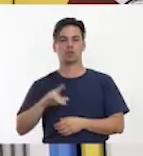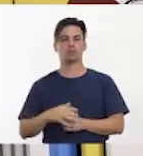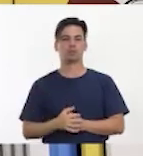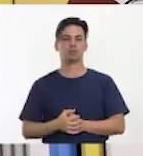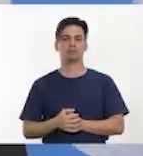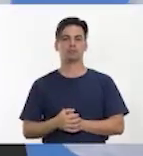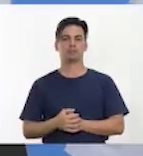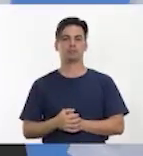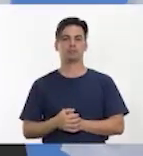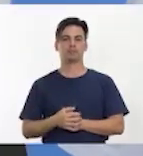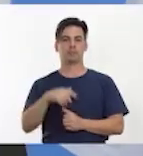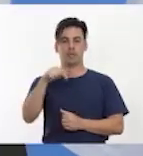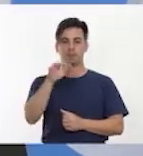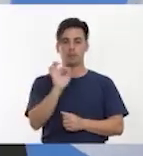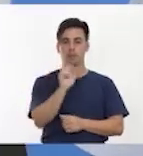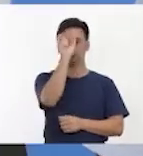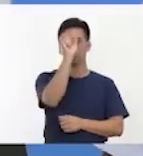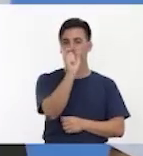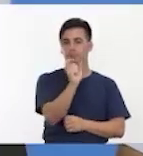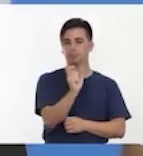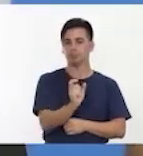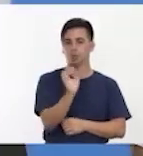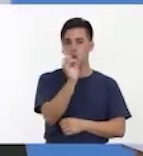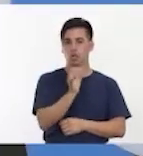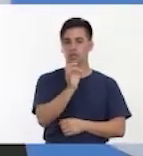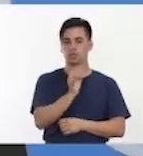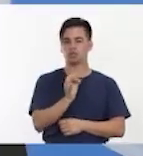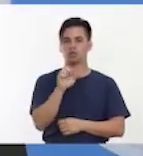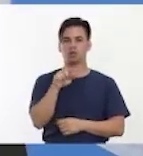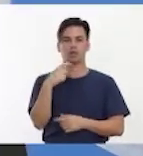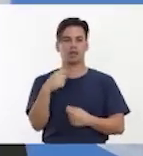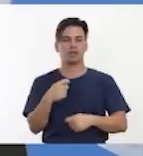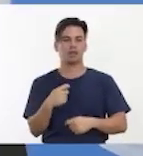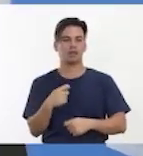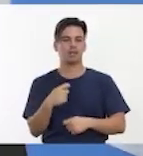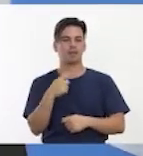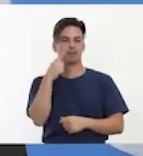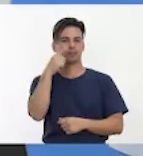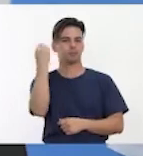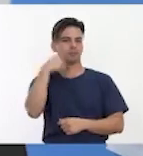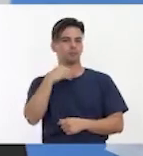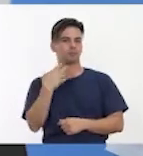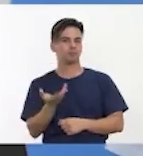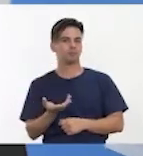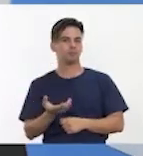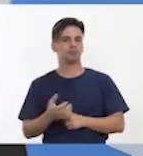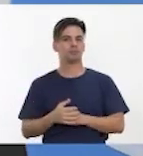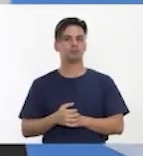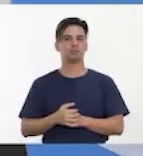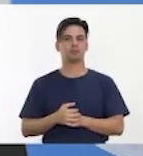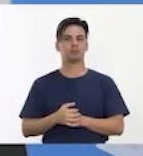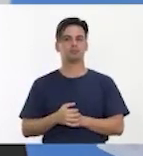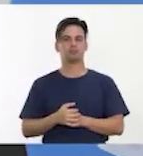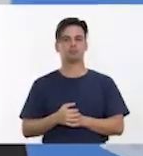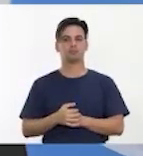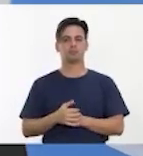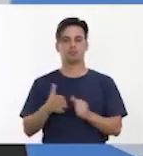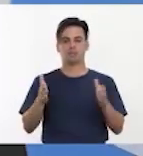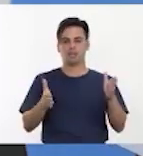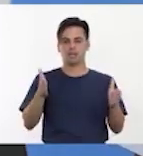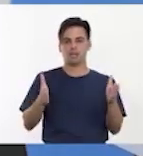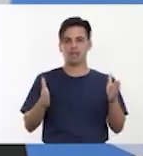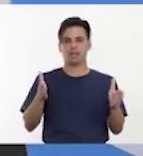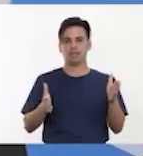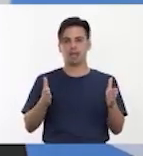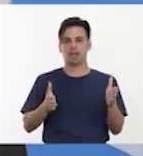1989. En esta cronología, ustedes deberán tener en cuenta el contexto en que